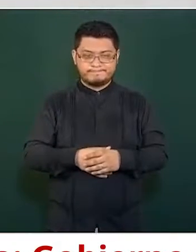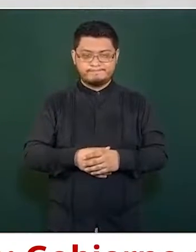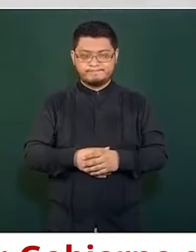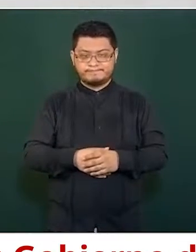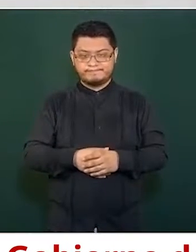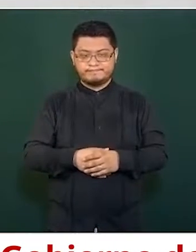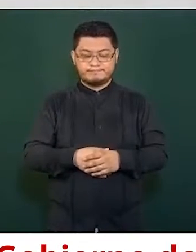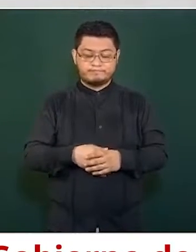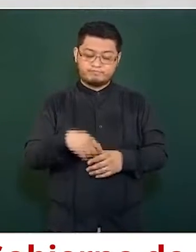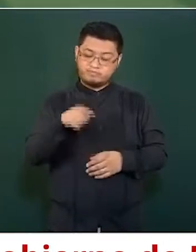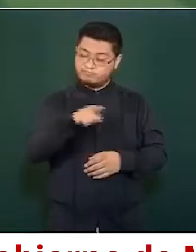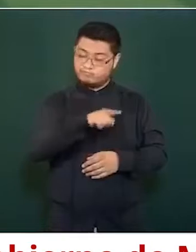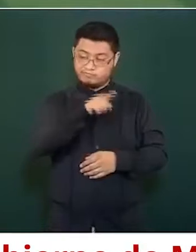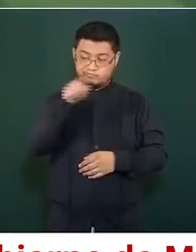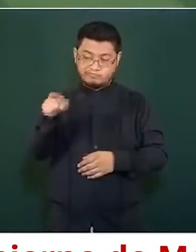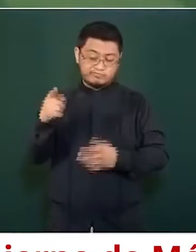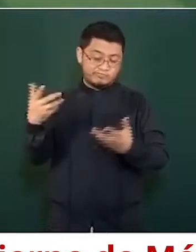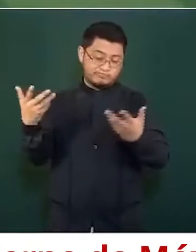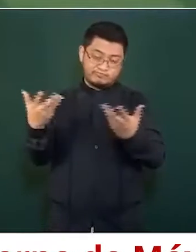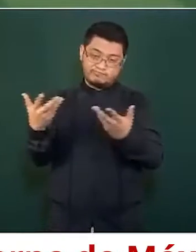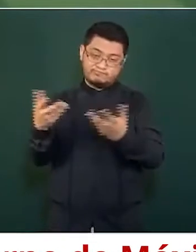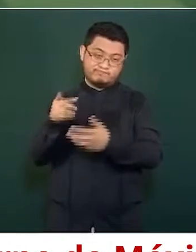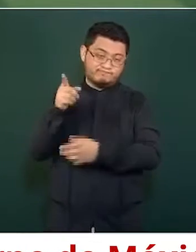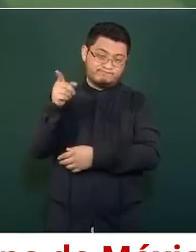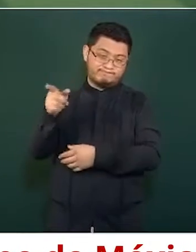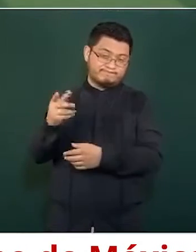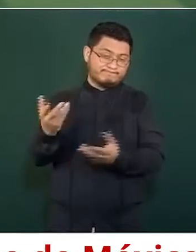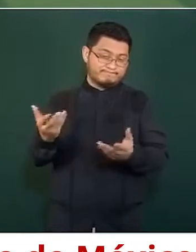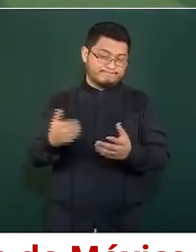Lo que le hicieron.